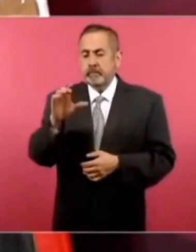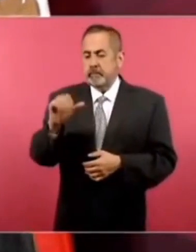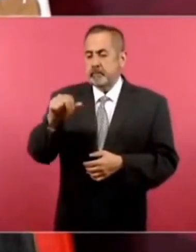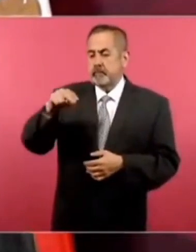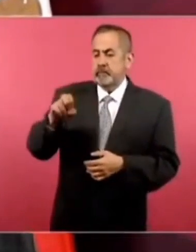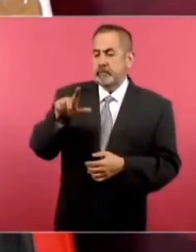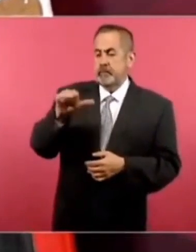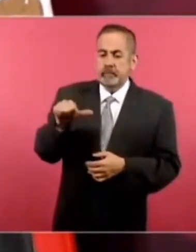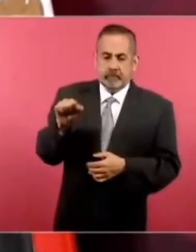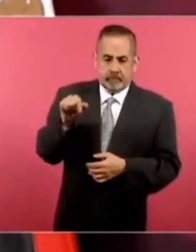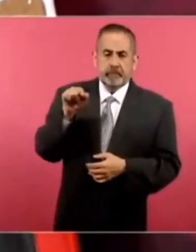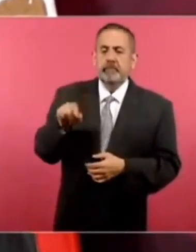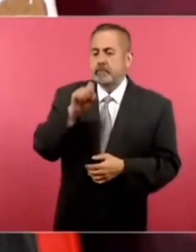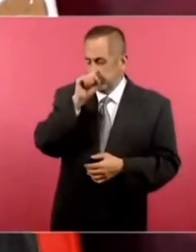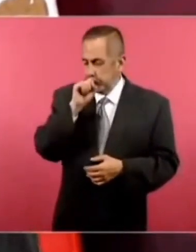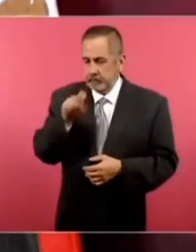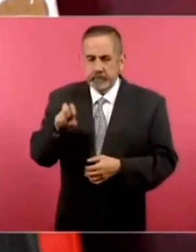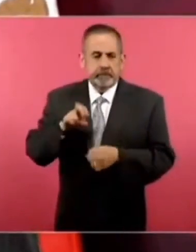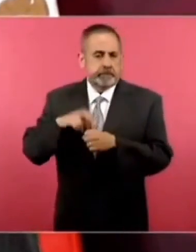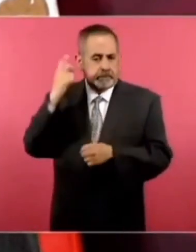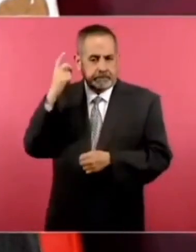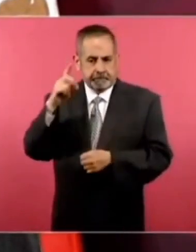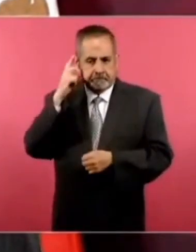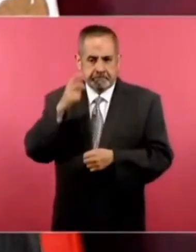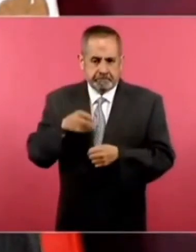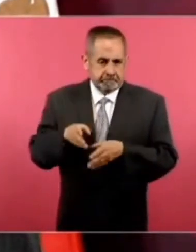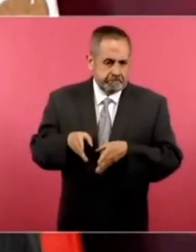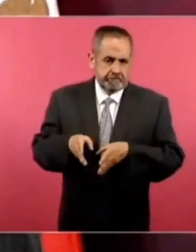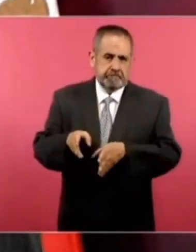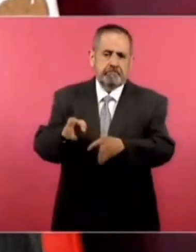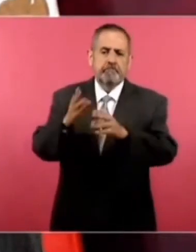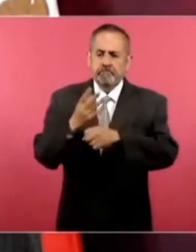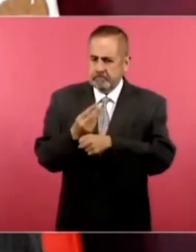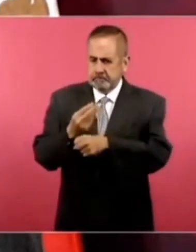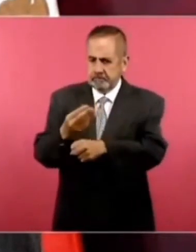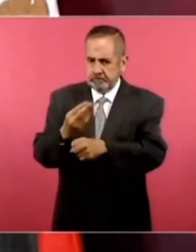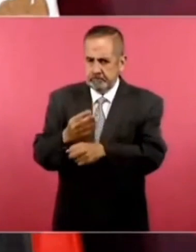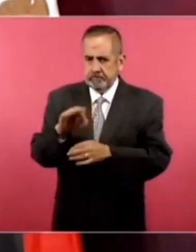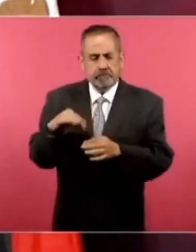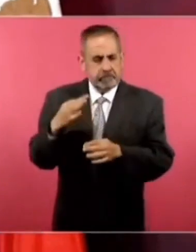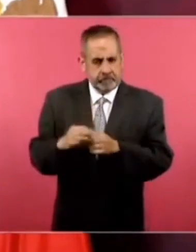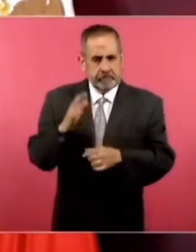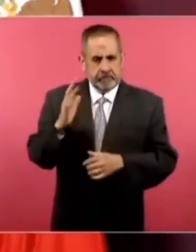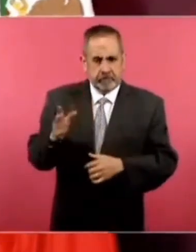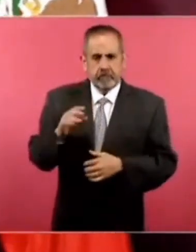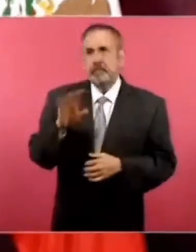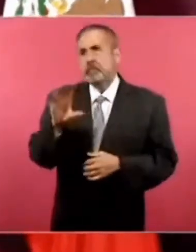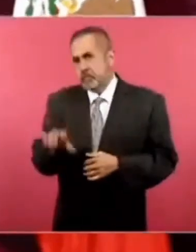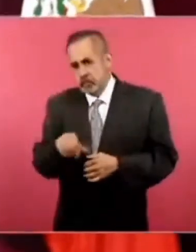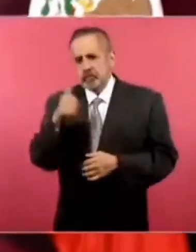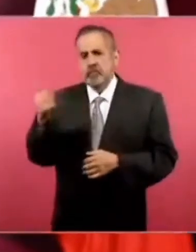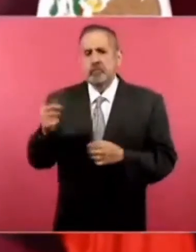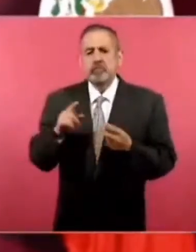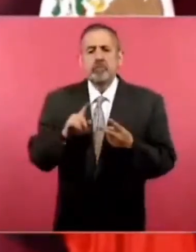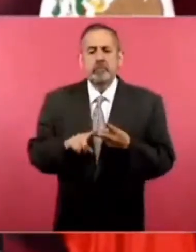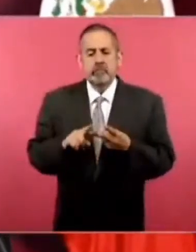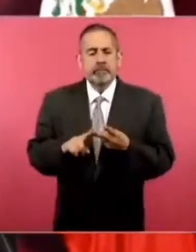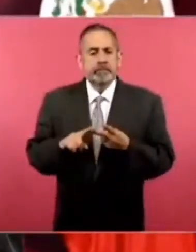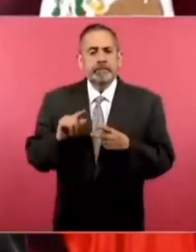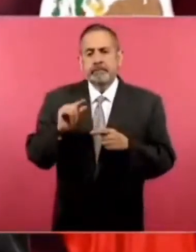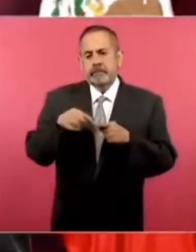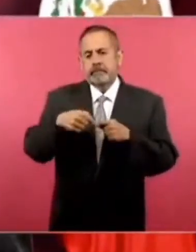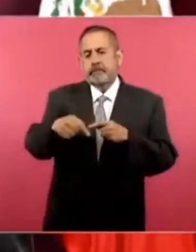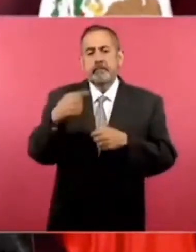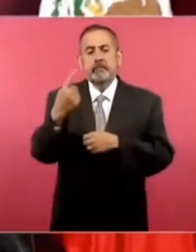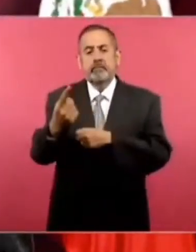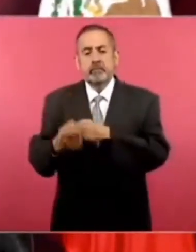Canelas, también en Durango. Y otro que estamos construyendo, vamos a terminarlo el